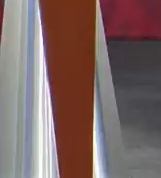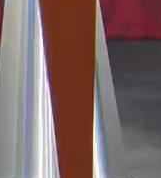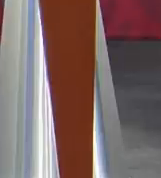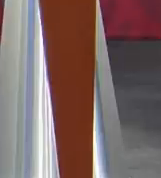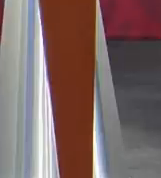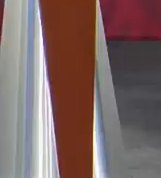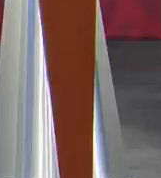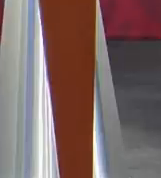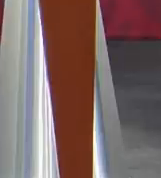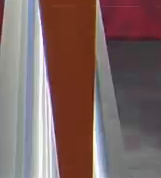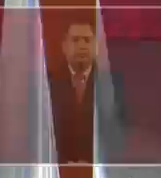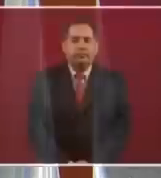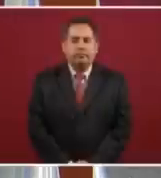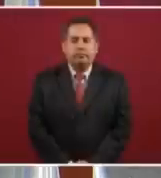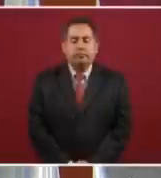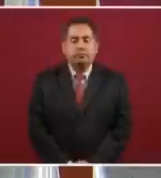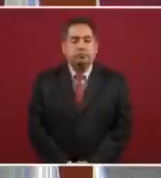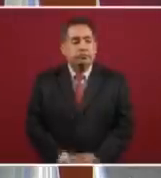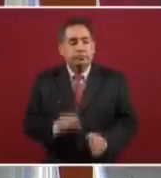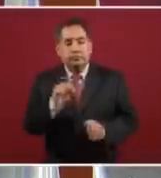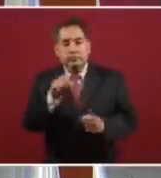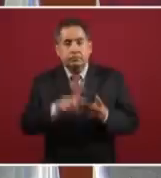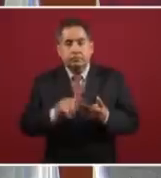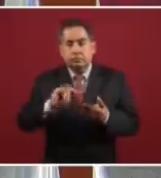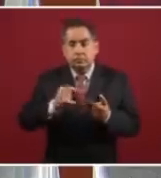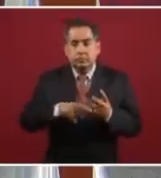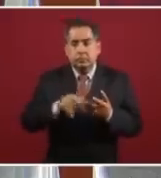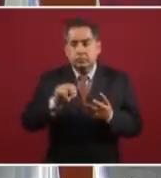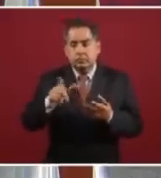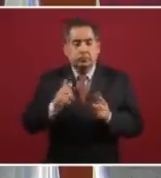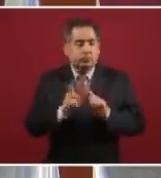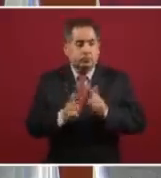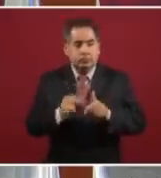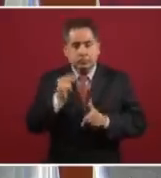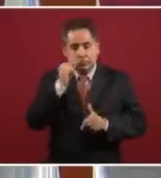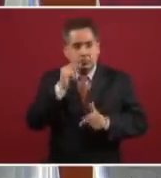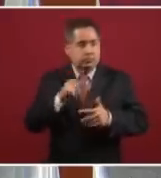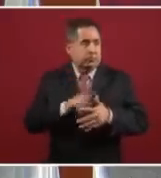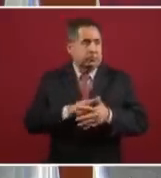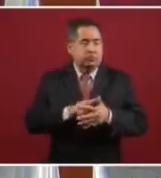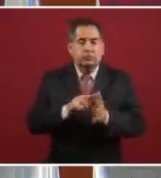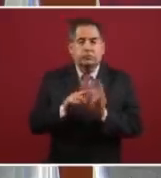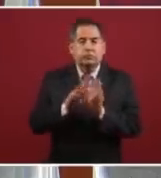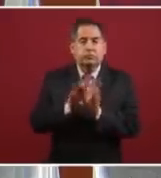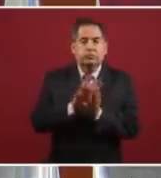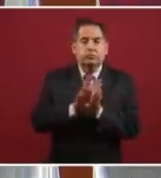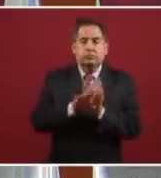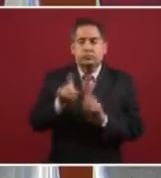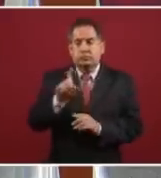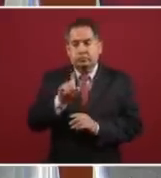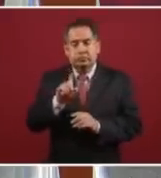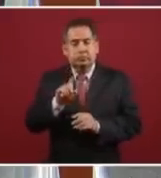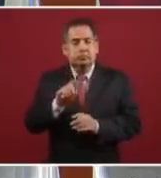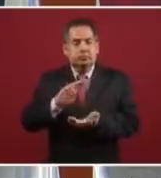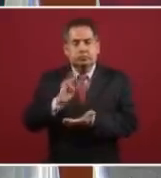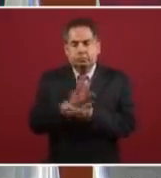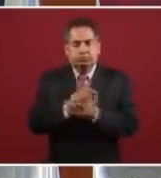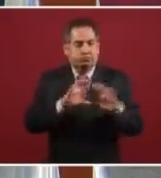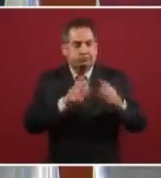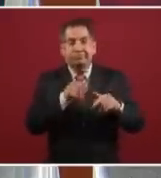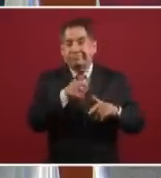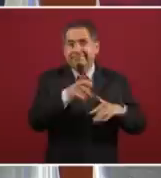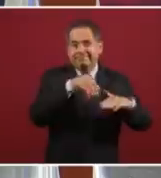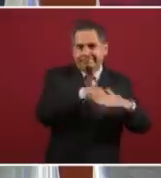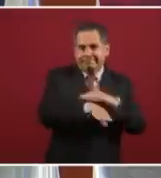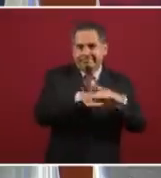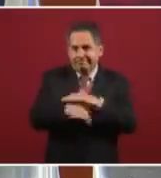Paso, Ciudad Juárez, Laredo, Nuevo Laredo, McAllen, Reynosa y Brownsville, Matamoros. En